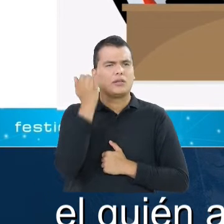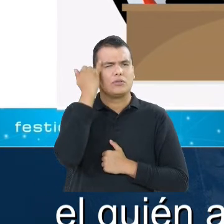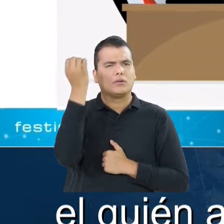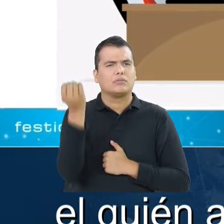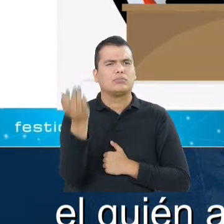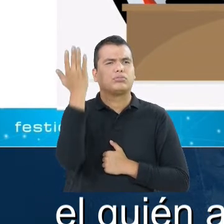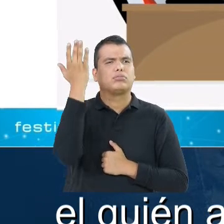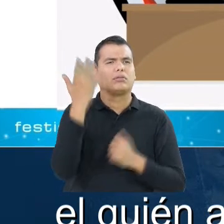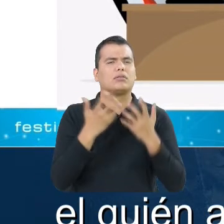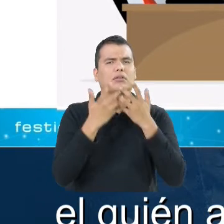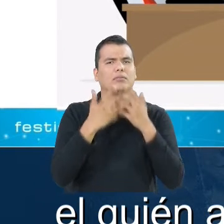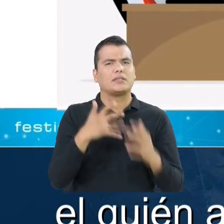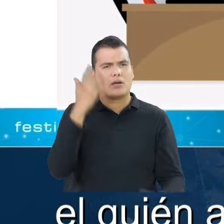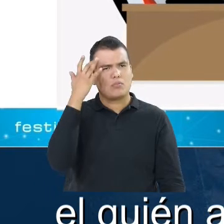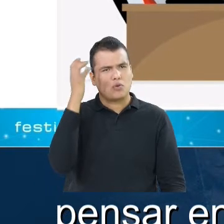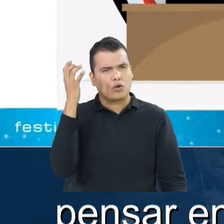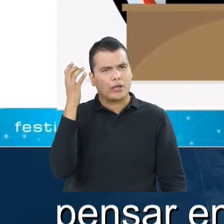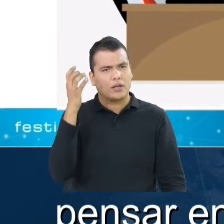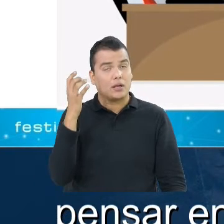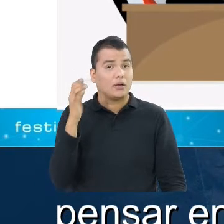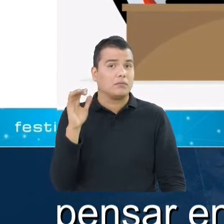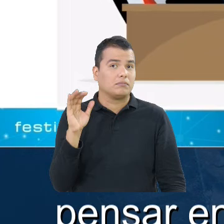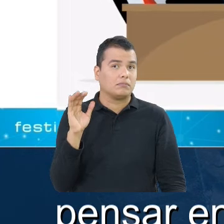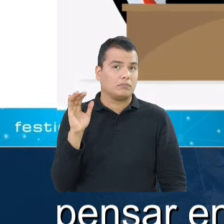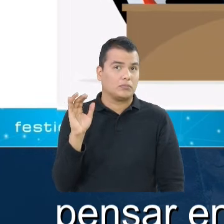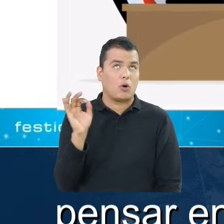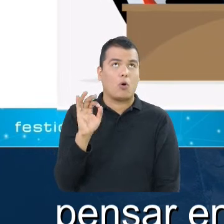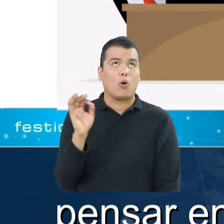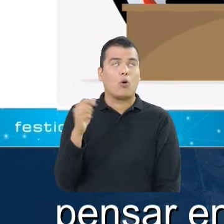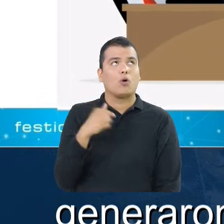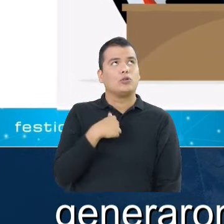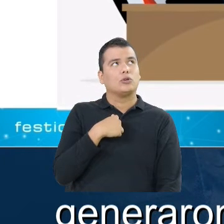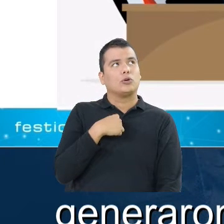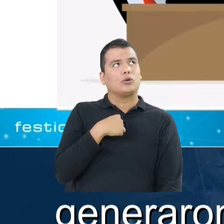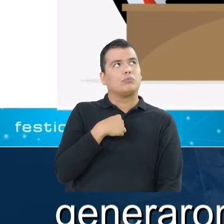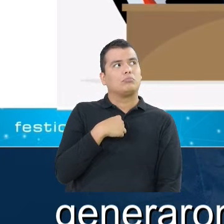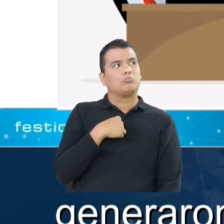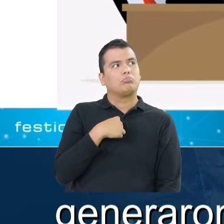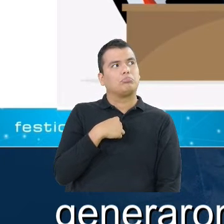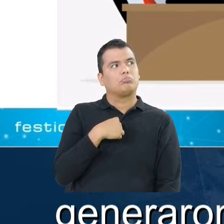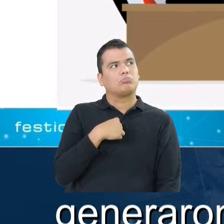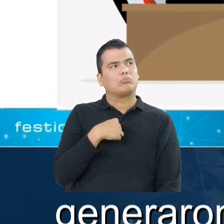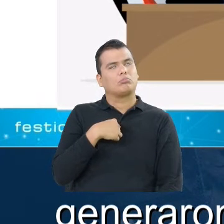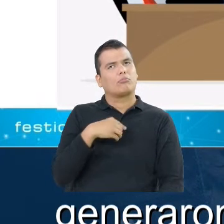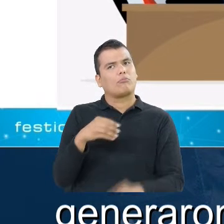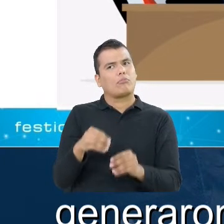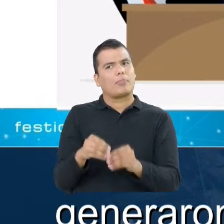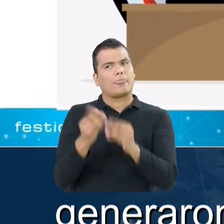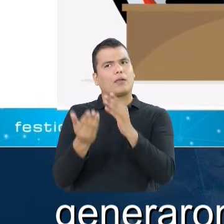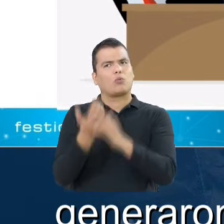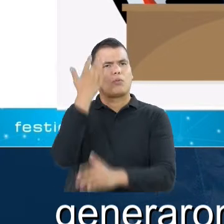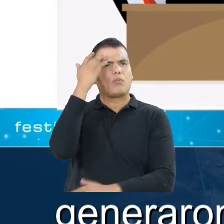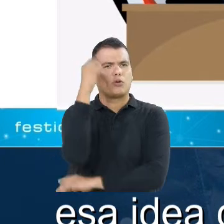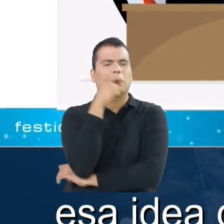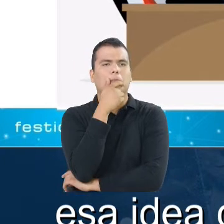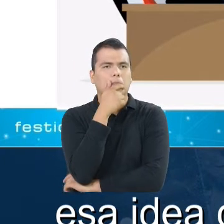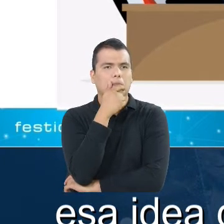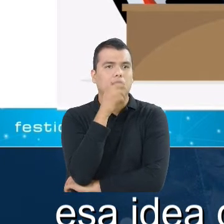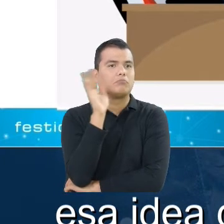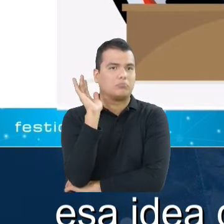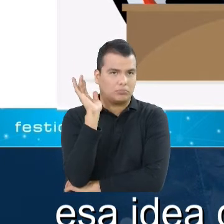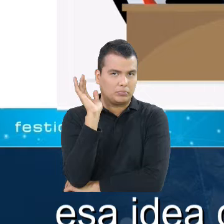empresa de negocios? Perdón, esa idea de negocios. ¿O por qué ustedes decidieron desarrollar eso? ¿Por qué decidieron encontrar ese